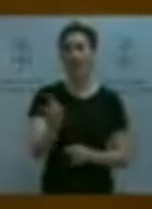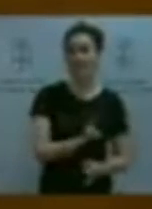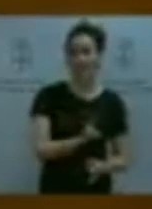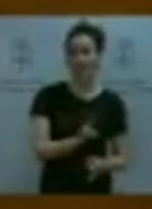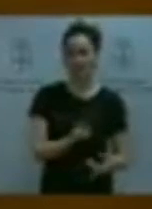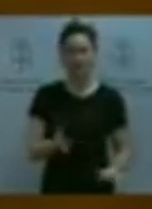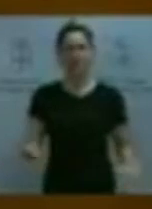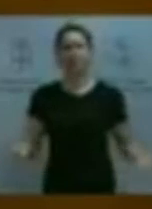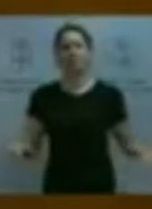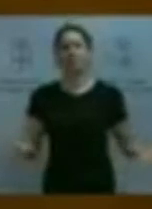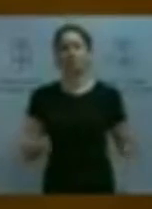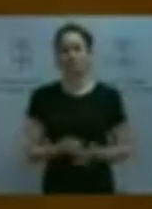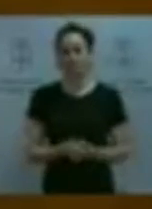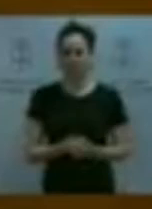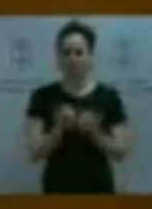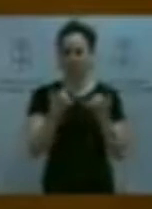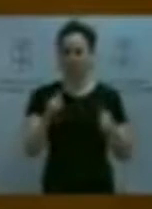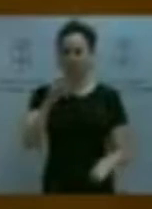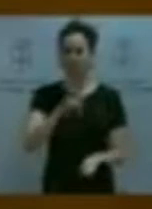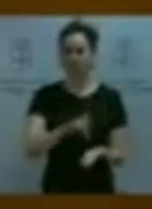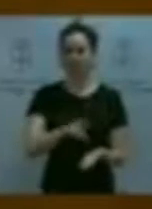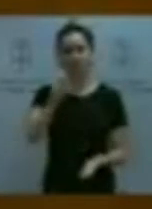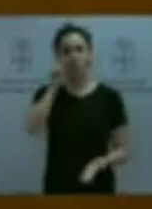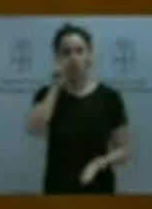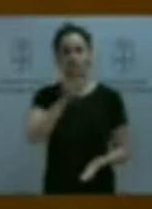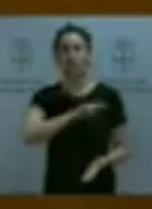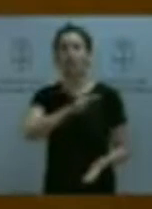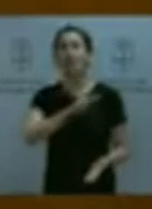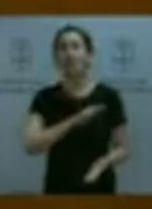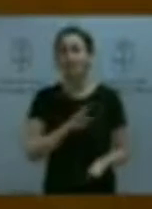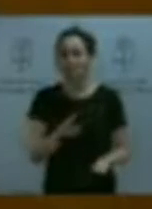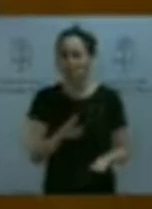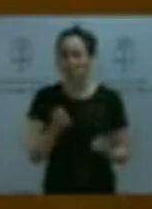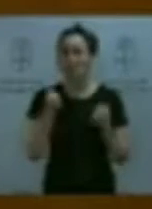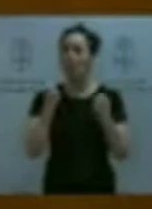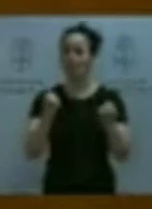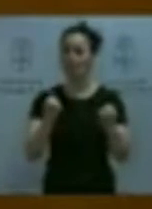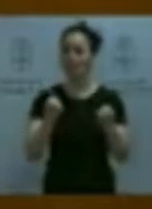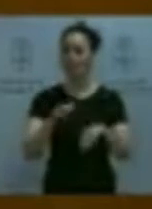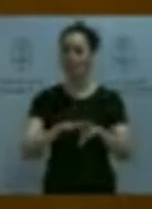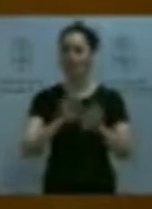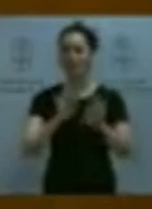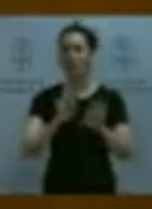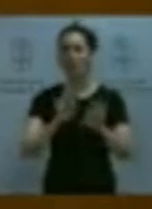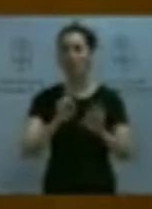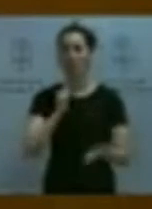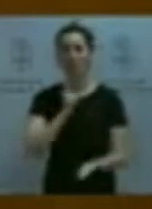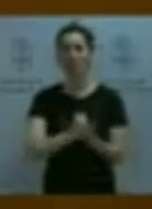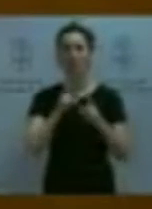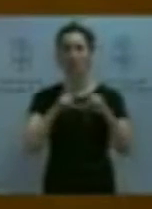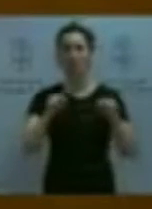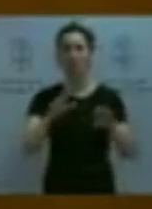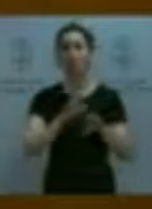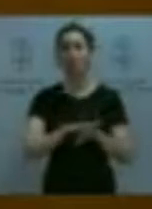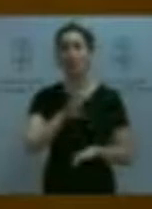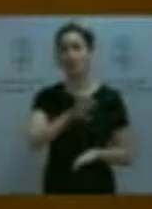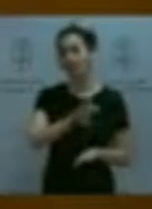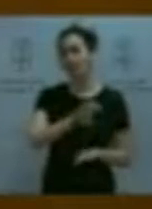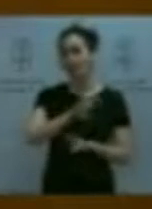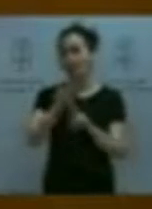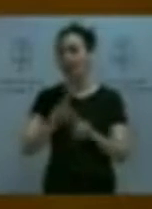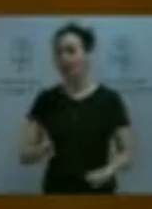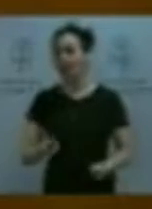religioso con potencialidad de posicionar la marca Asturias a nivel nacional e internacional mejor que este? Porque difícilmente lo vamos a encontrar. Y